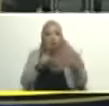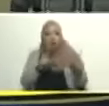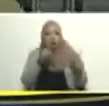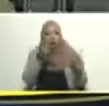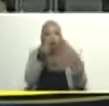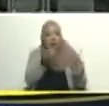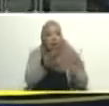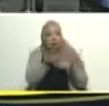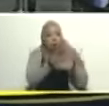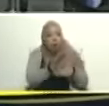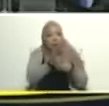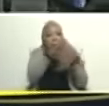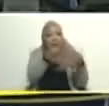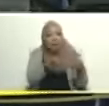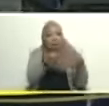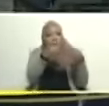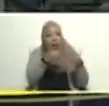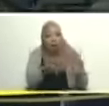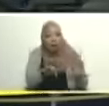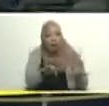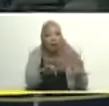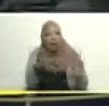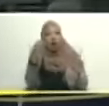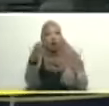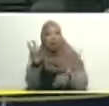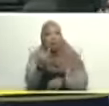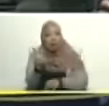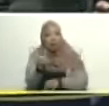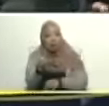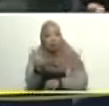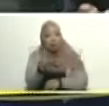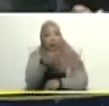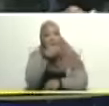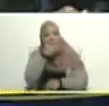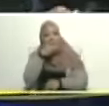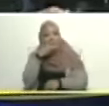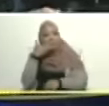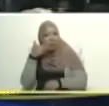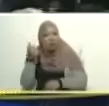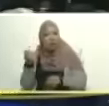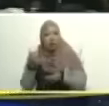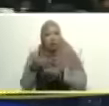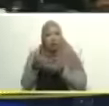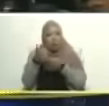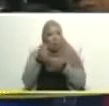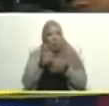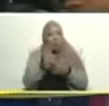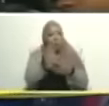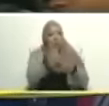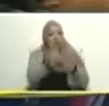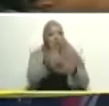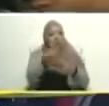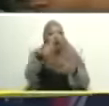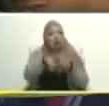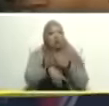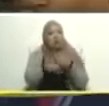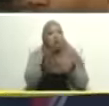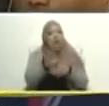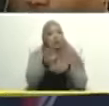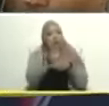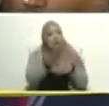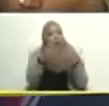que cuidarla, que explotarla en el mejor término de la palabra, que no es hundir